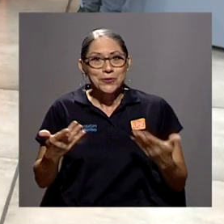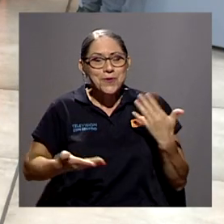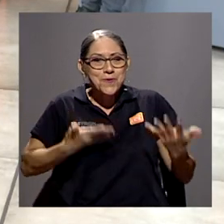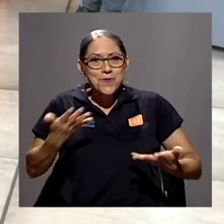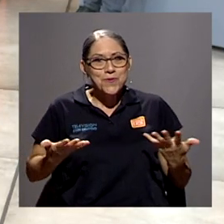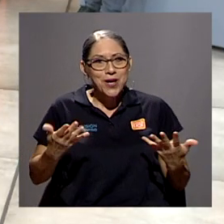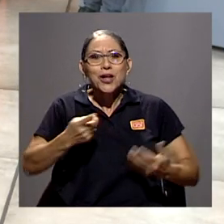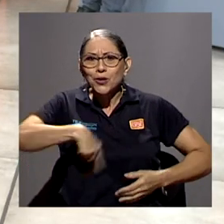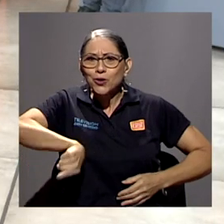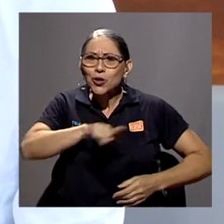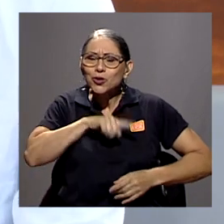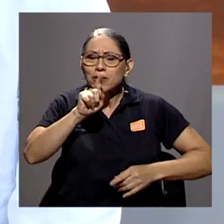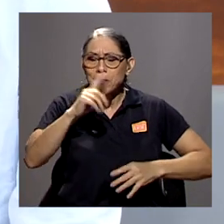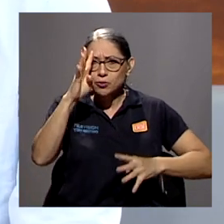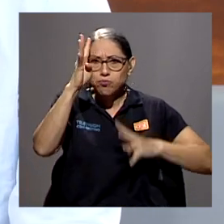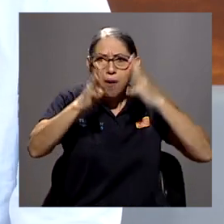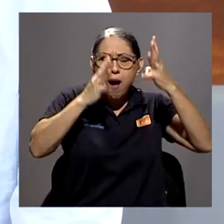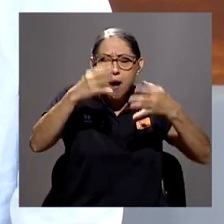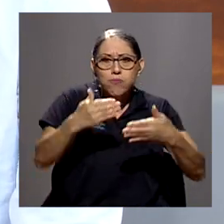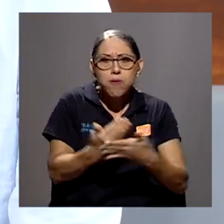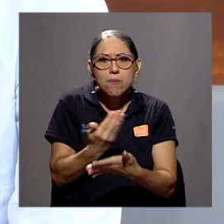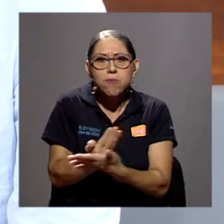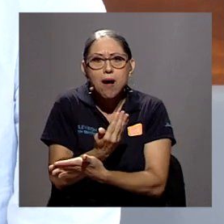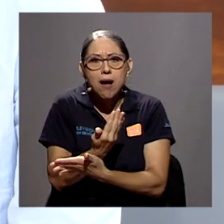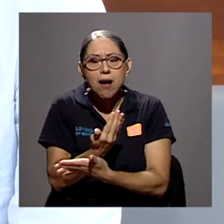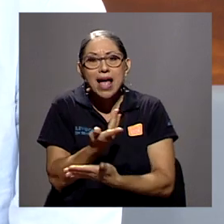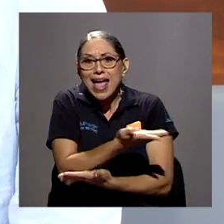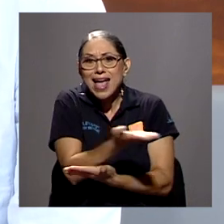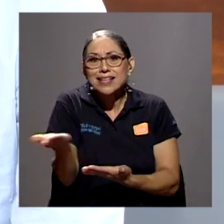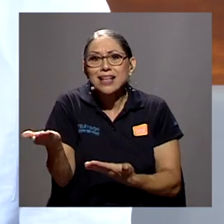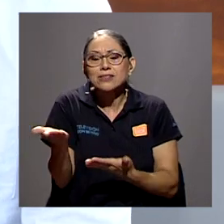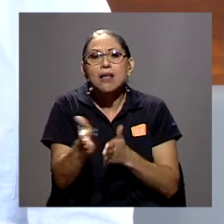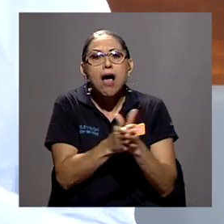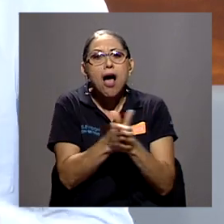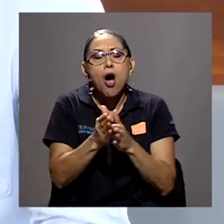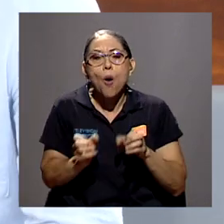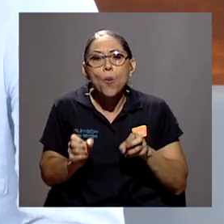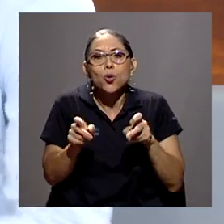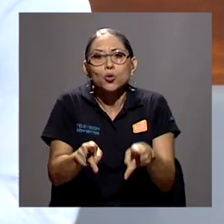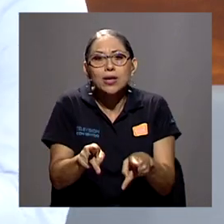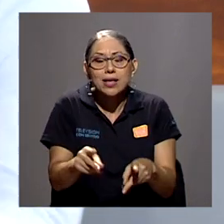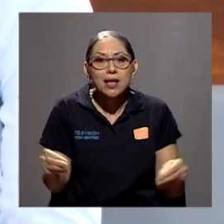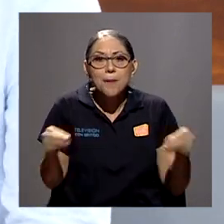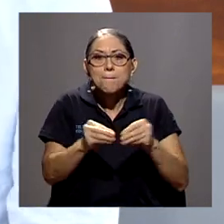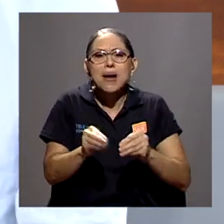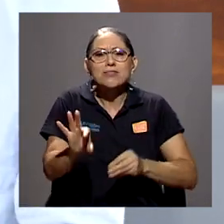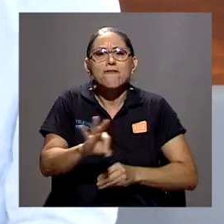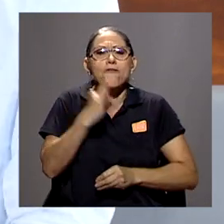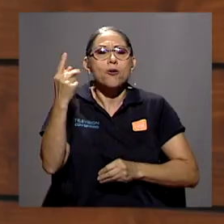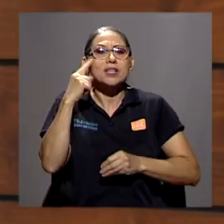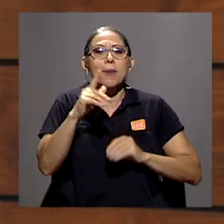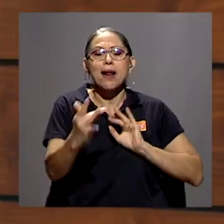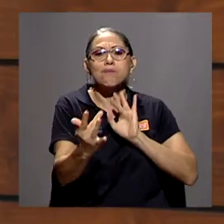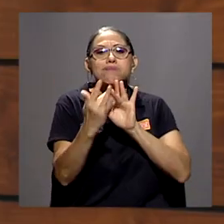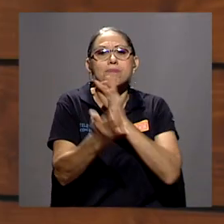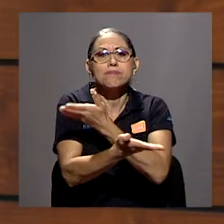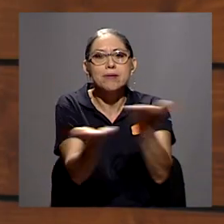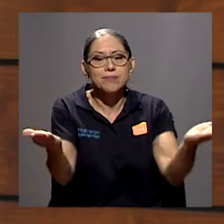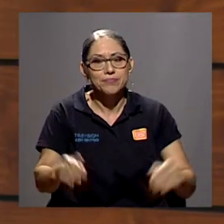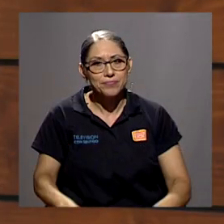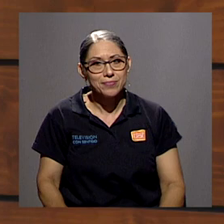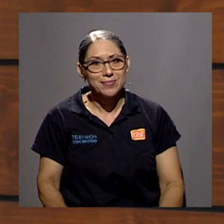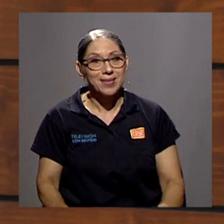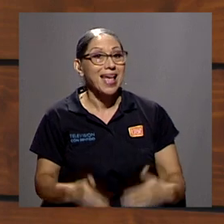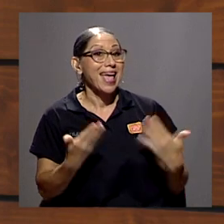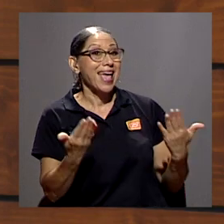nosotros tenemos que ir renovando nos pero es son oportunidades para tener más herramientas de cómo llegarle al público daniel es que el